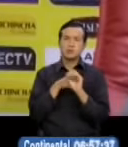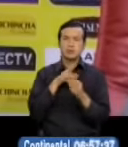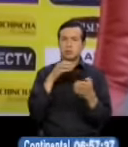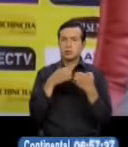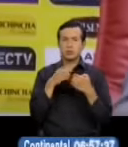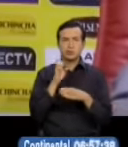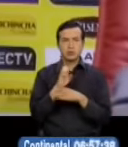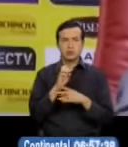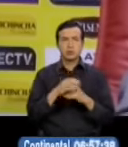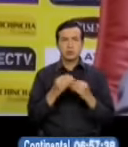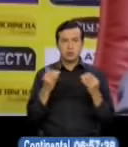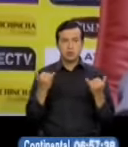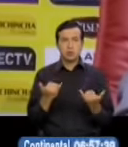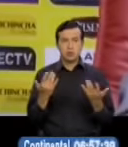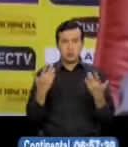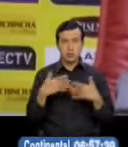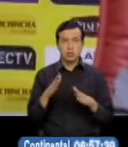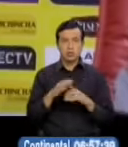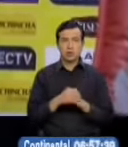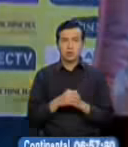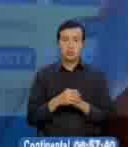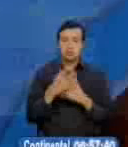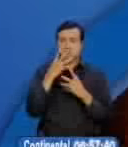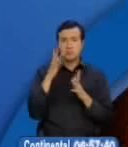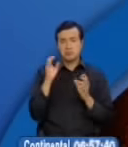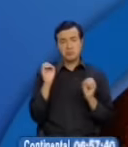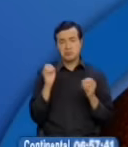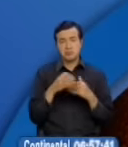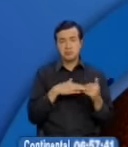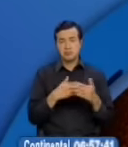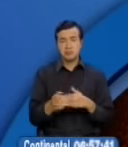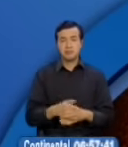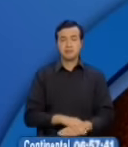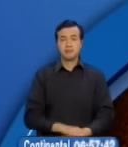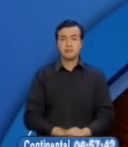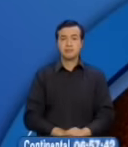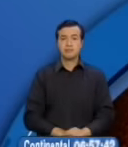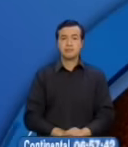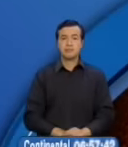la selección. Y hoy que lo tenemos, no nos vamos a enojar.